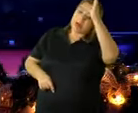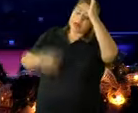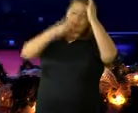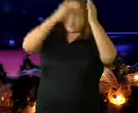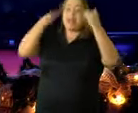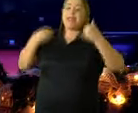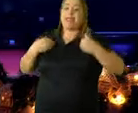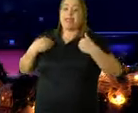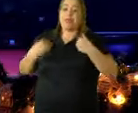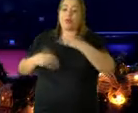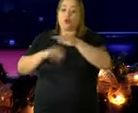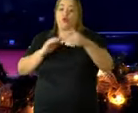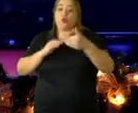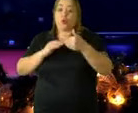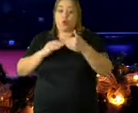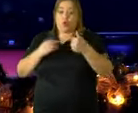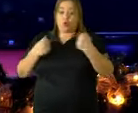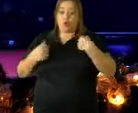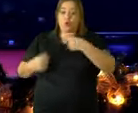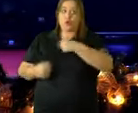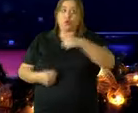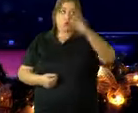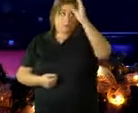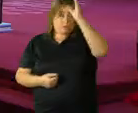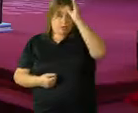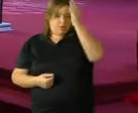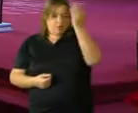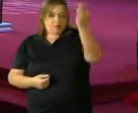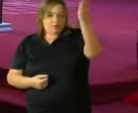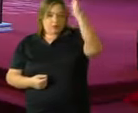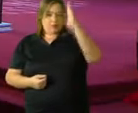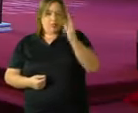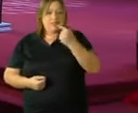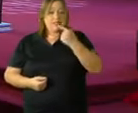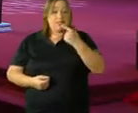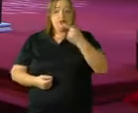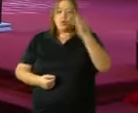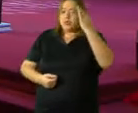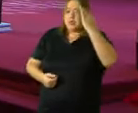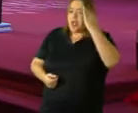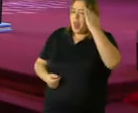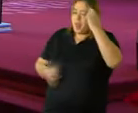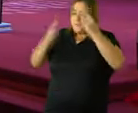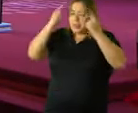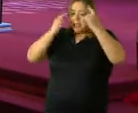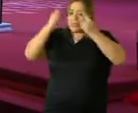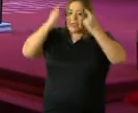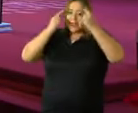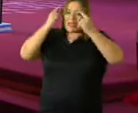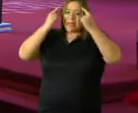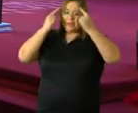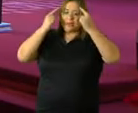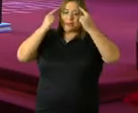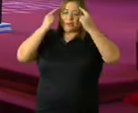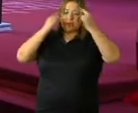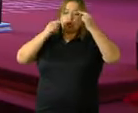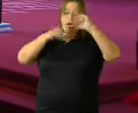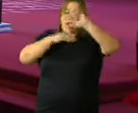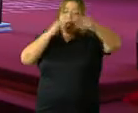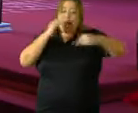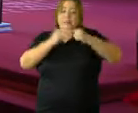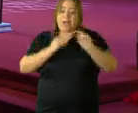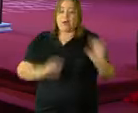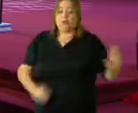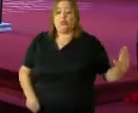lo mejor para ti. Mira, porque yo sé los pensamientos que tengo acerca de vosotros. Bella, te bendigo.